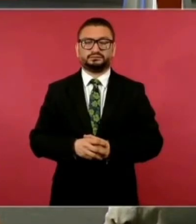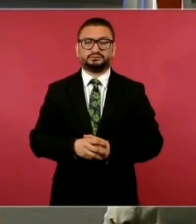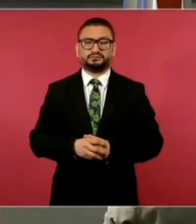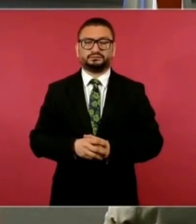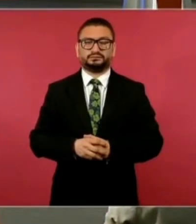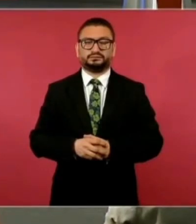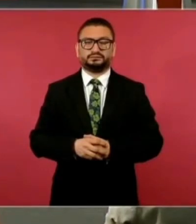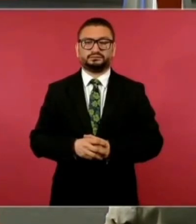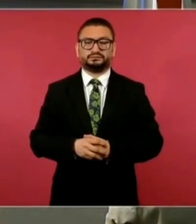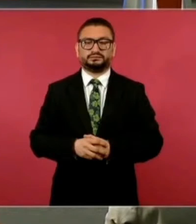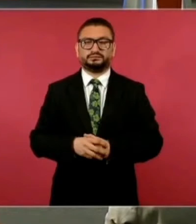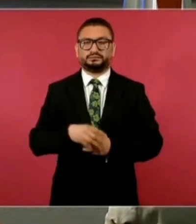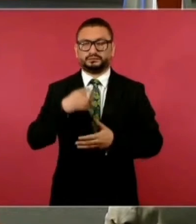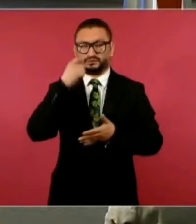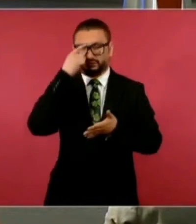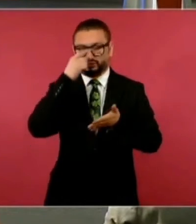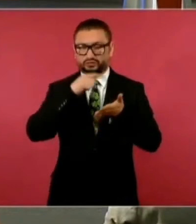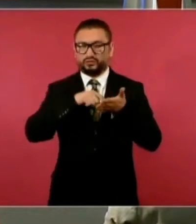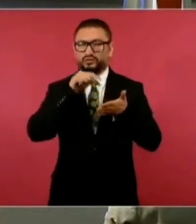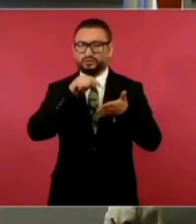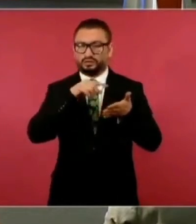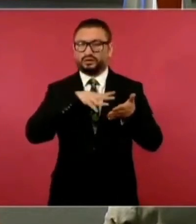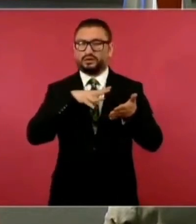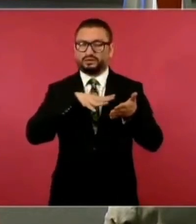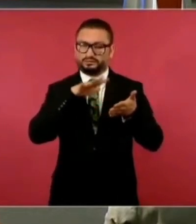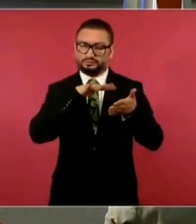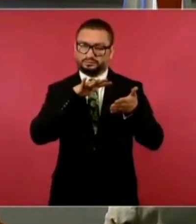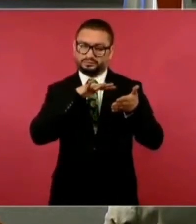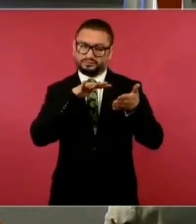Yo creo que por aquí va a ser.